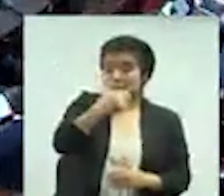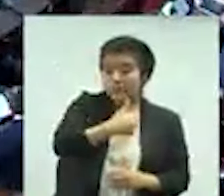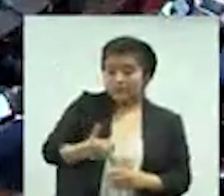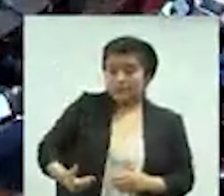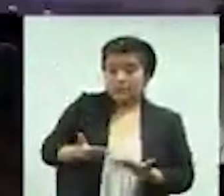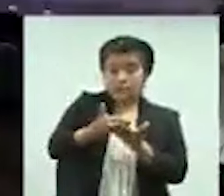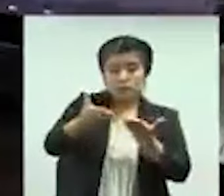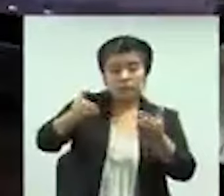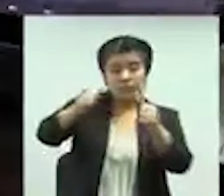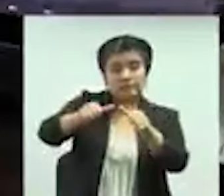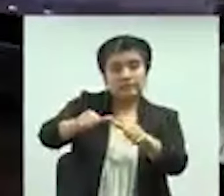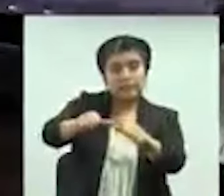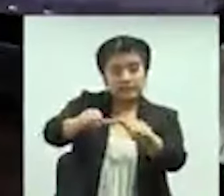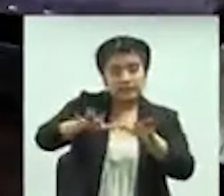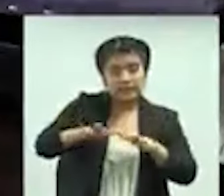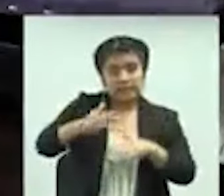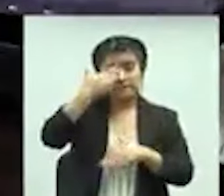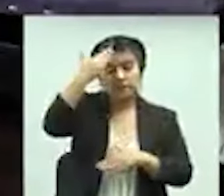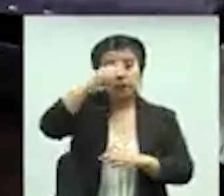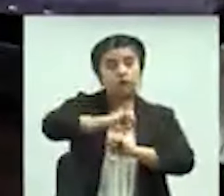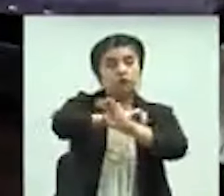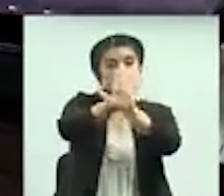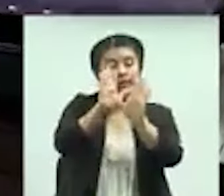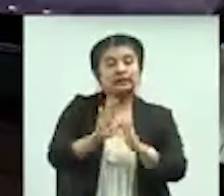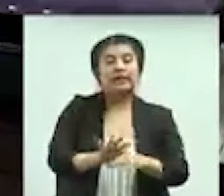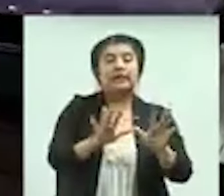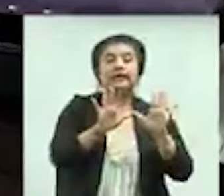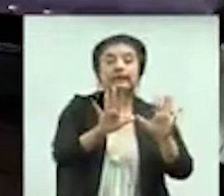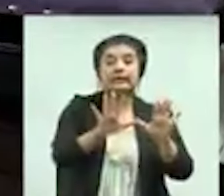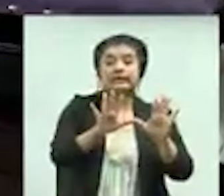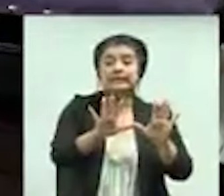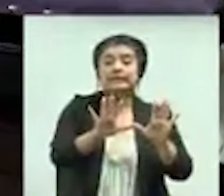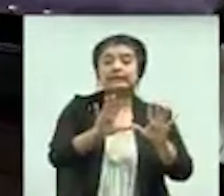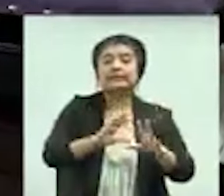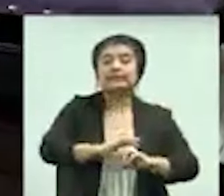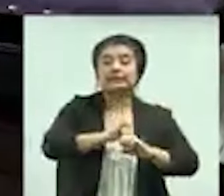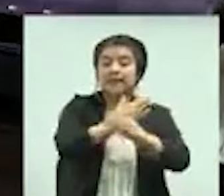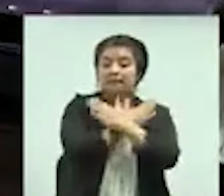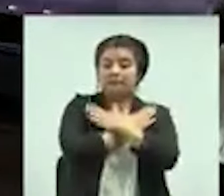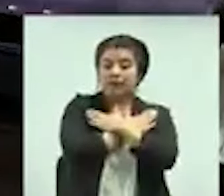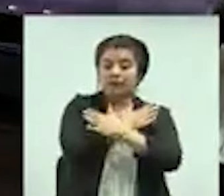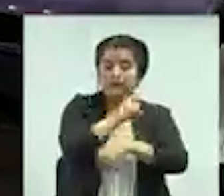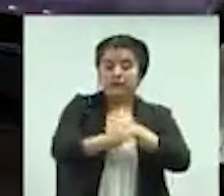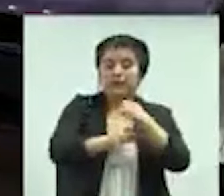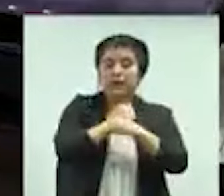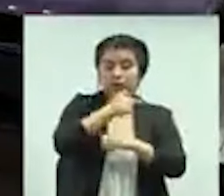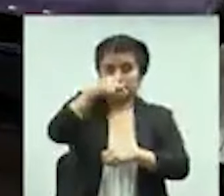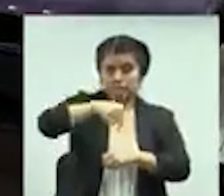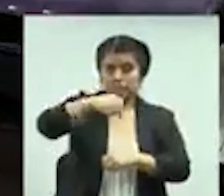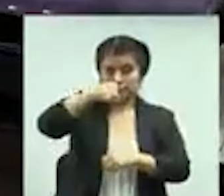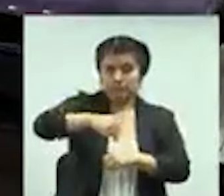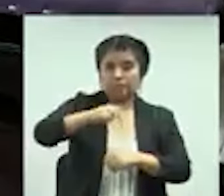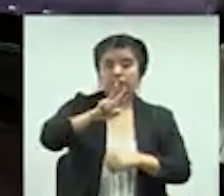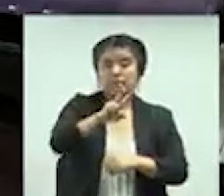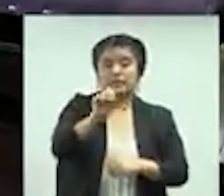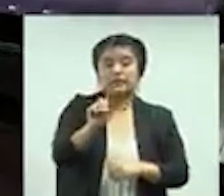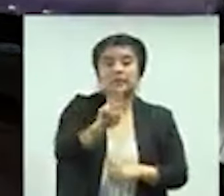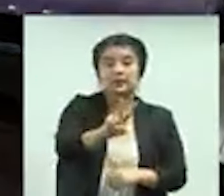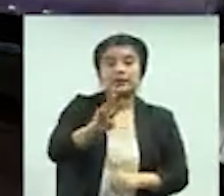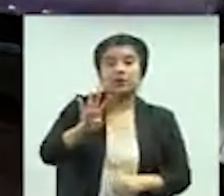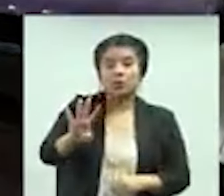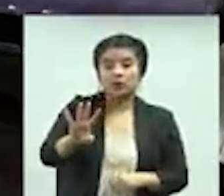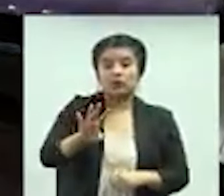Honorable Pleno, buenos días. El 10 de mayo de año corriente del año